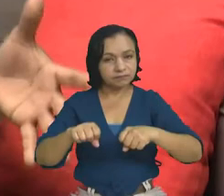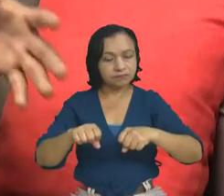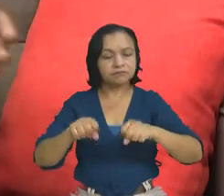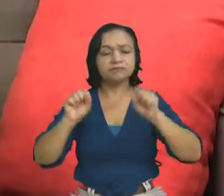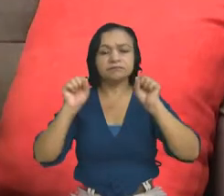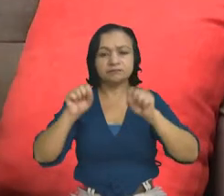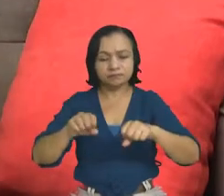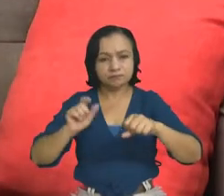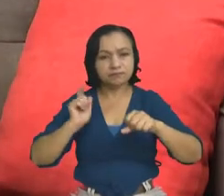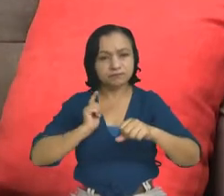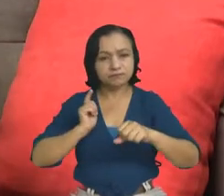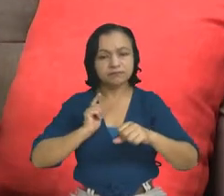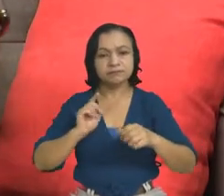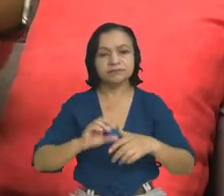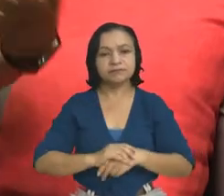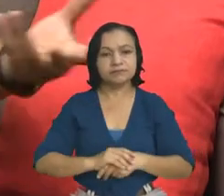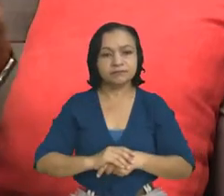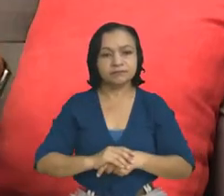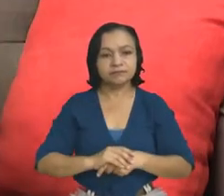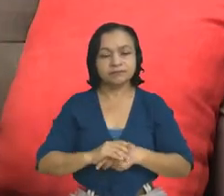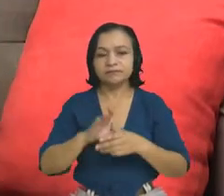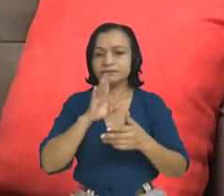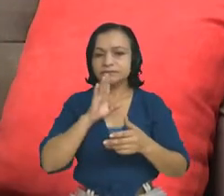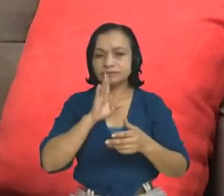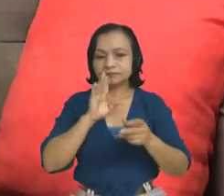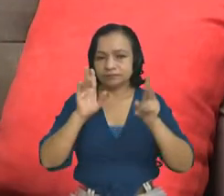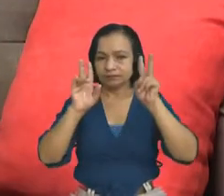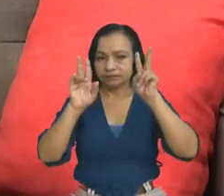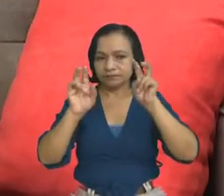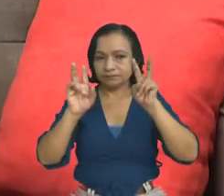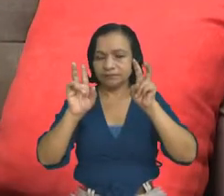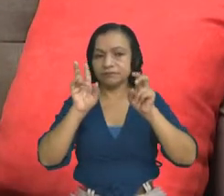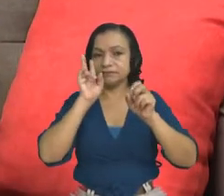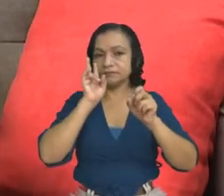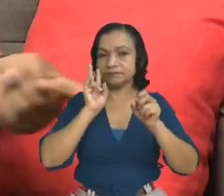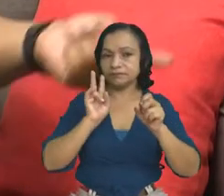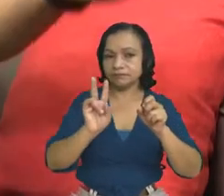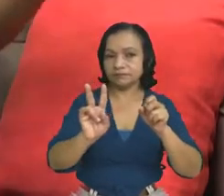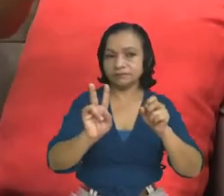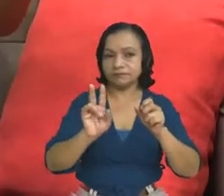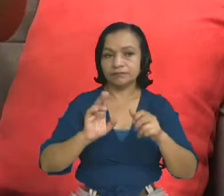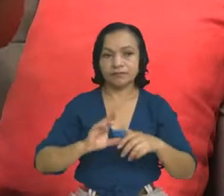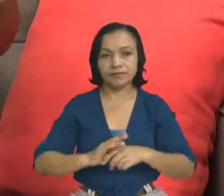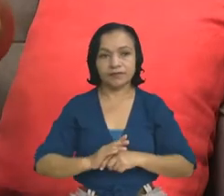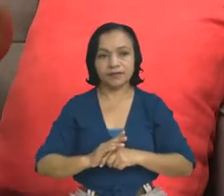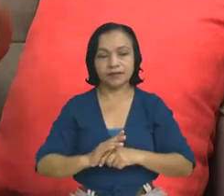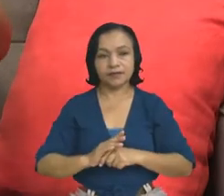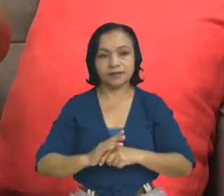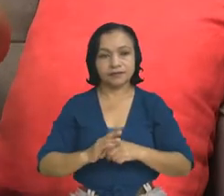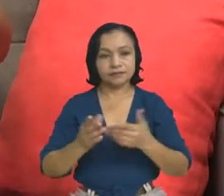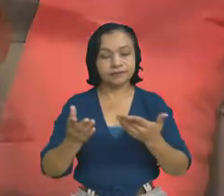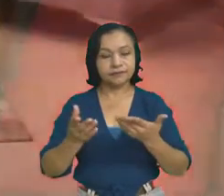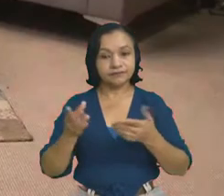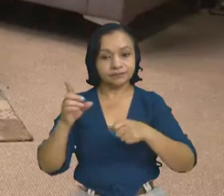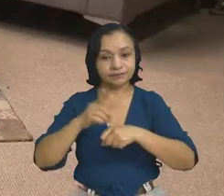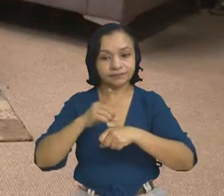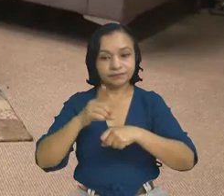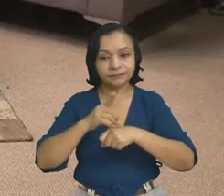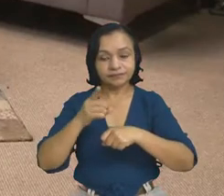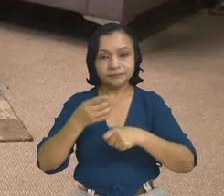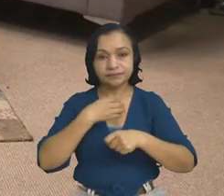tenemos capacidad instalada? Conversar sobre esta parte, porque tiene que ver también, aunque no es estrictamente clínico, una